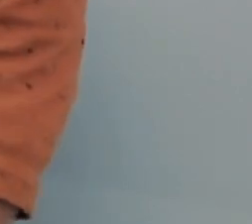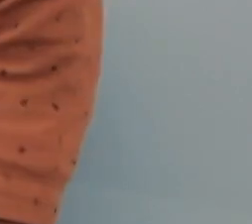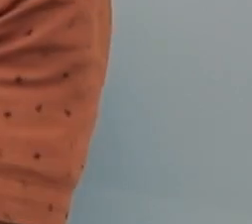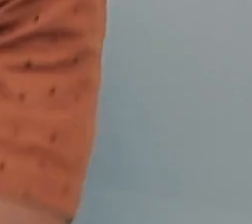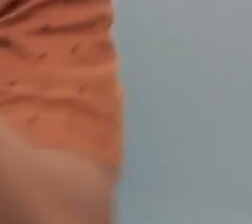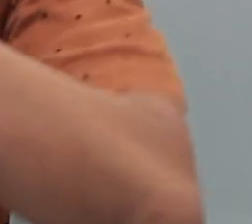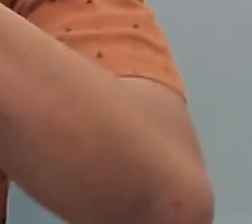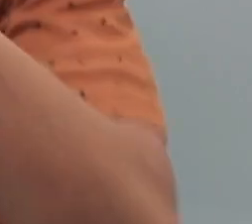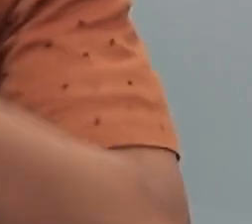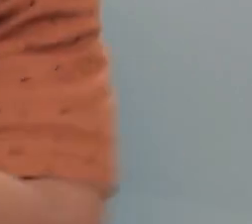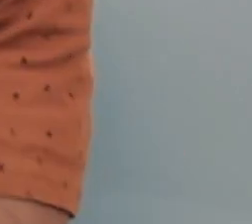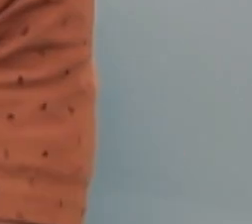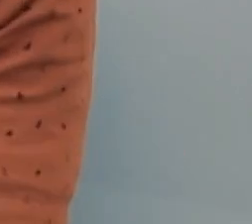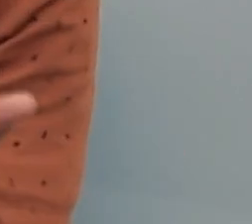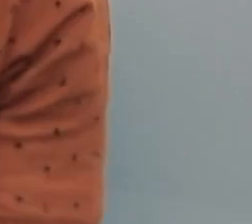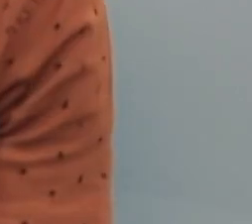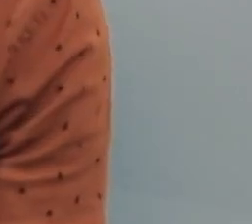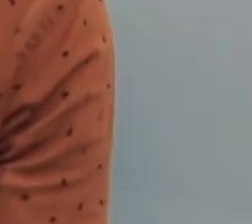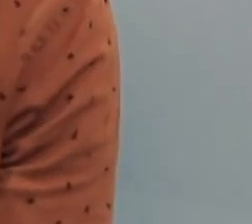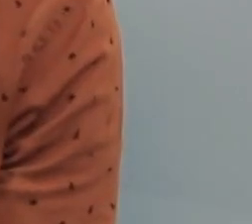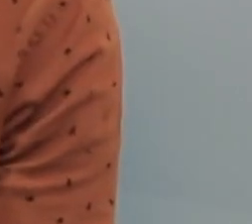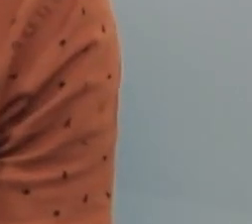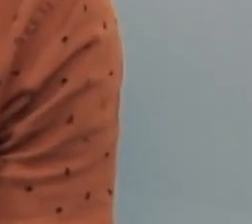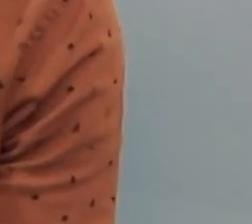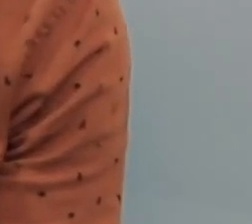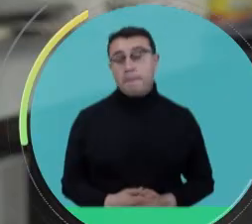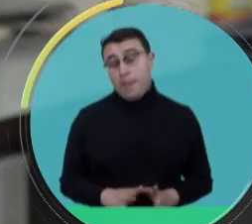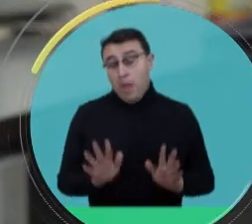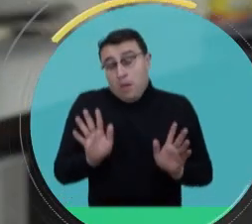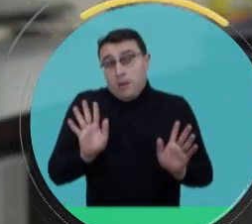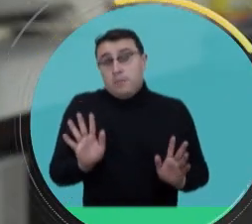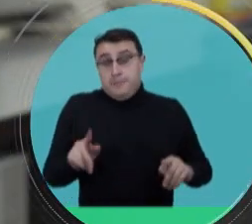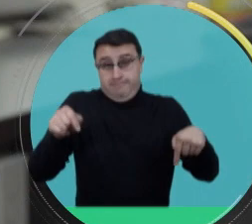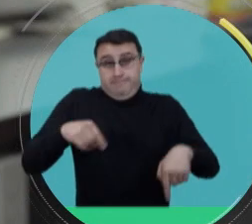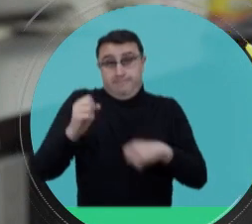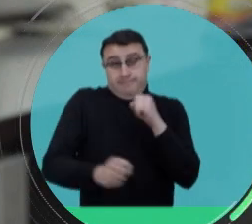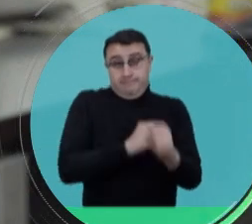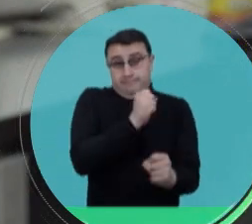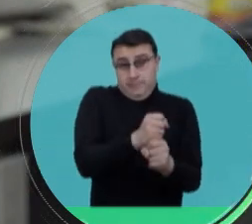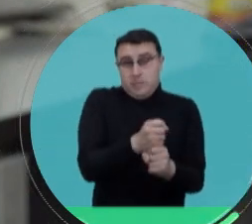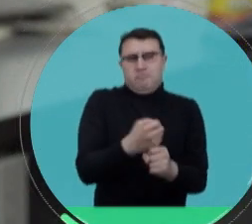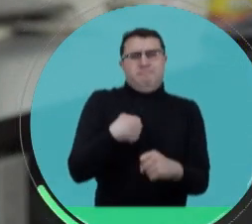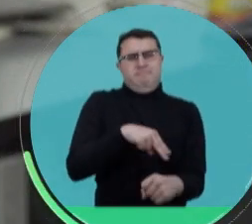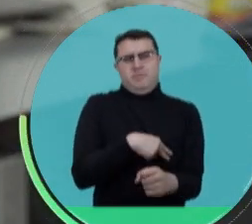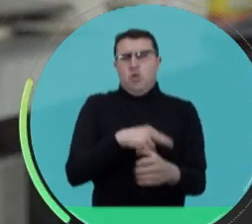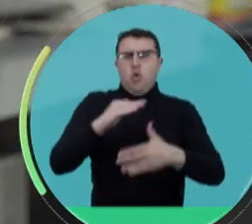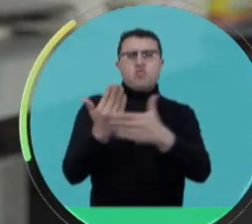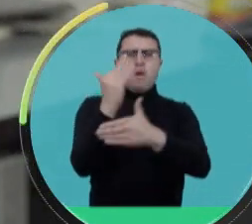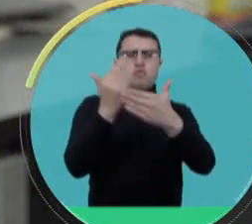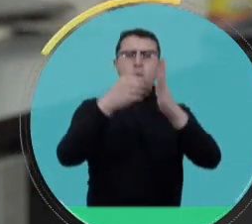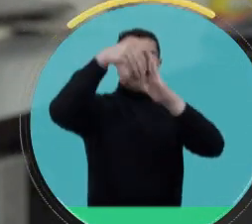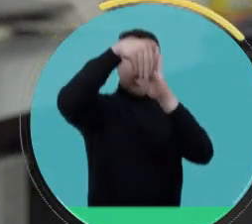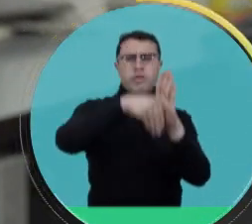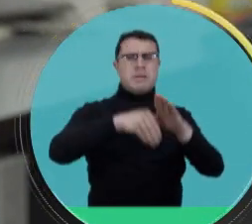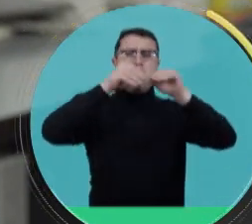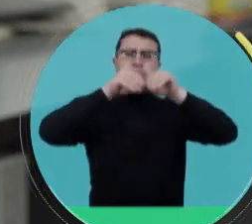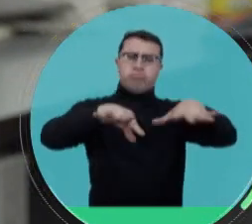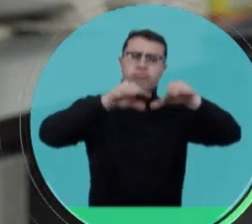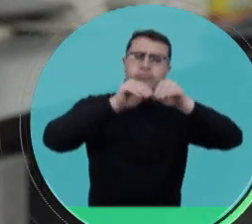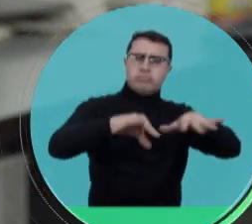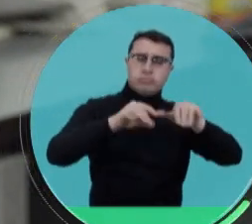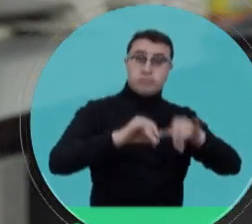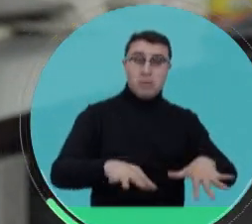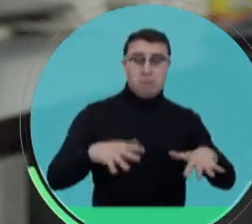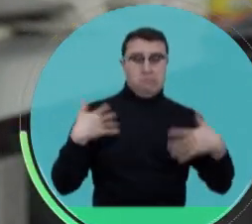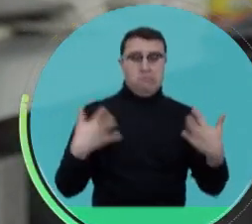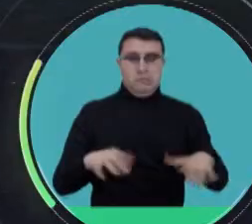haciendo con qué nos encontramos en nuestras pantallas este año Bueno realmente este año vamos con un montón de cosas